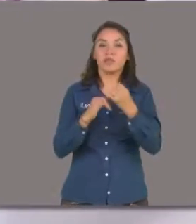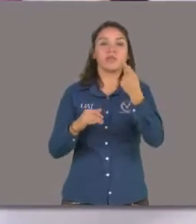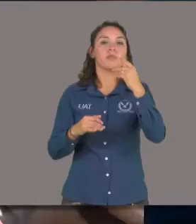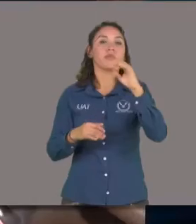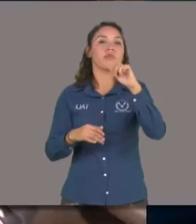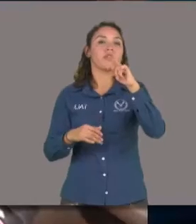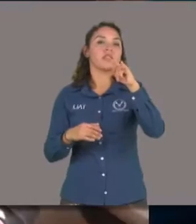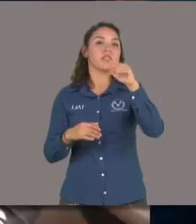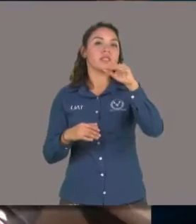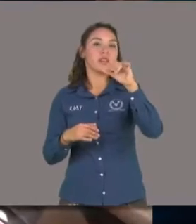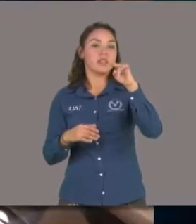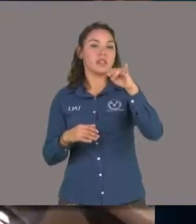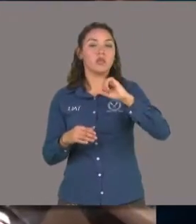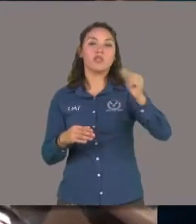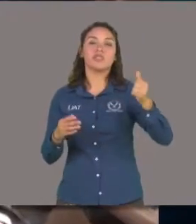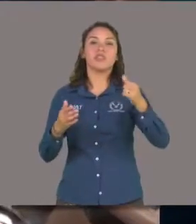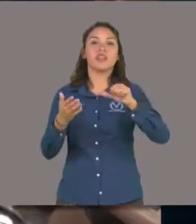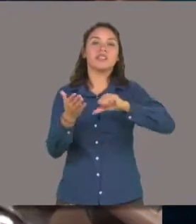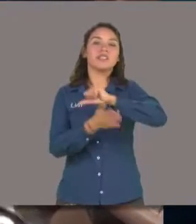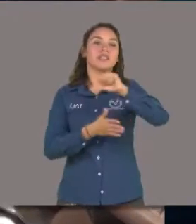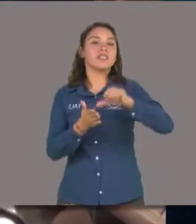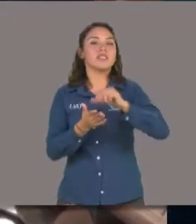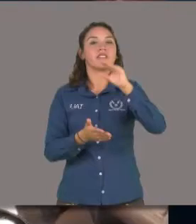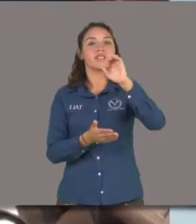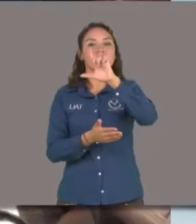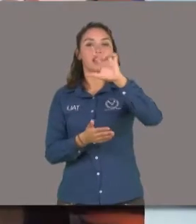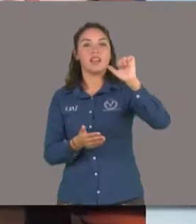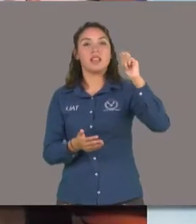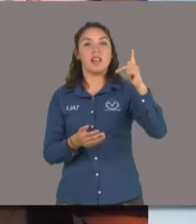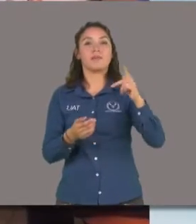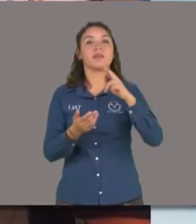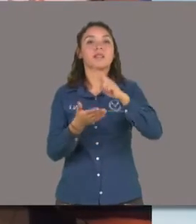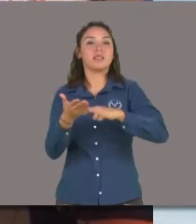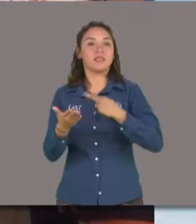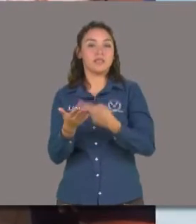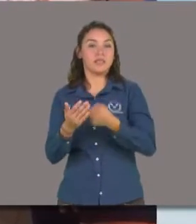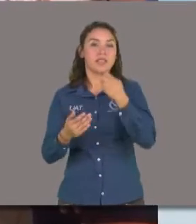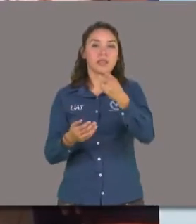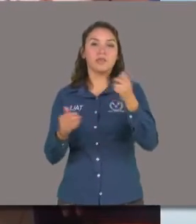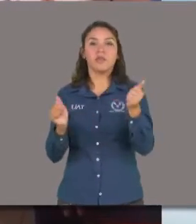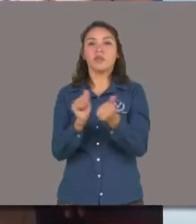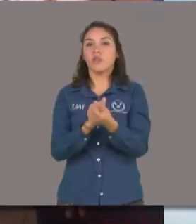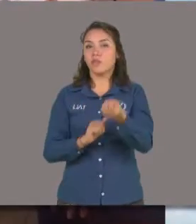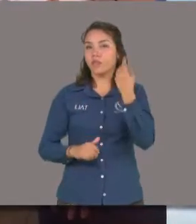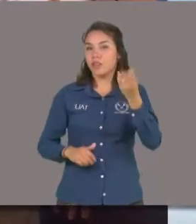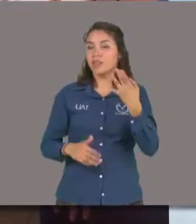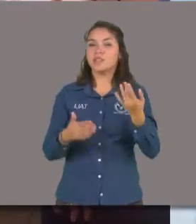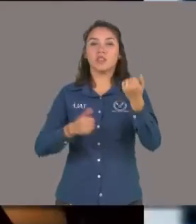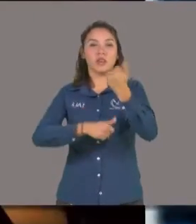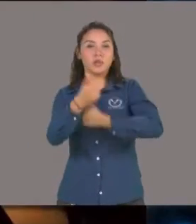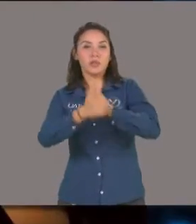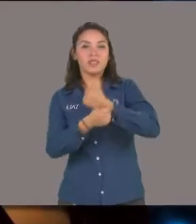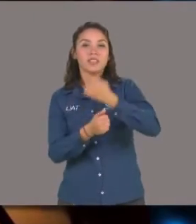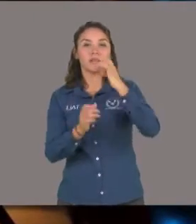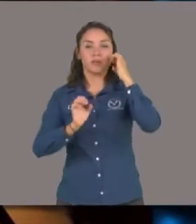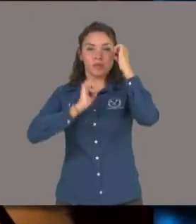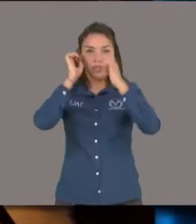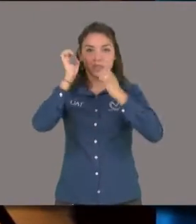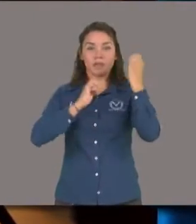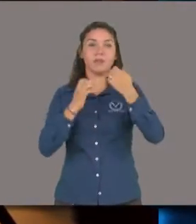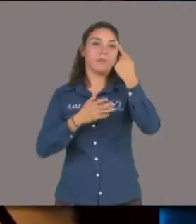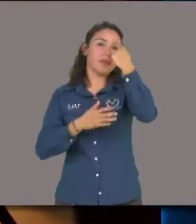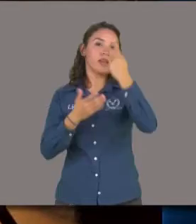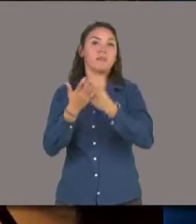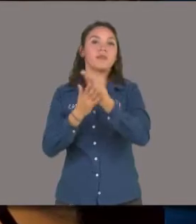Instituto Politécnico Nacional y del Centro de Lenguas y Lingüística Aplicada CELAP Reynosa, conferencias magistrales, concurso y exposición de